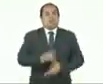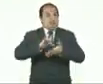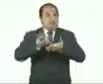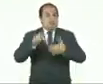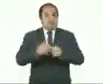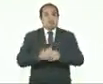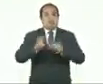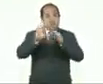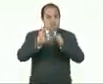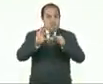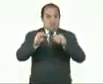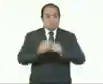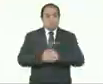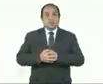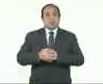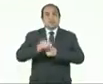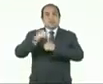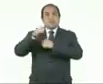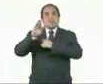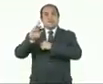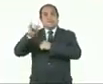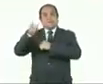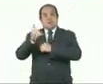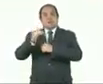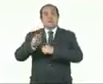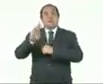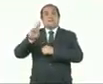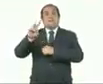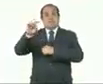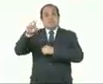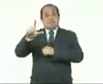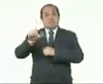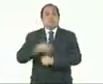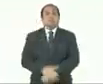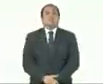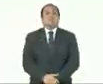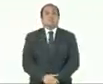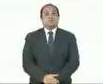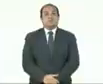Agradecemos el uso de la voz de Fray Vidal Cecilio Enríquez Barrientos.